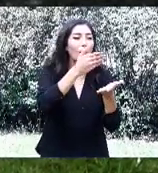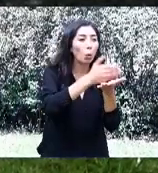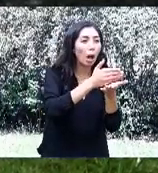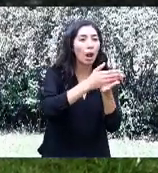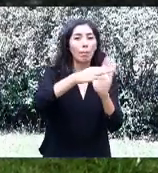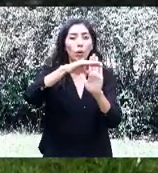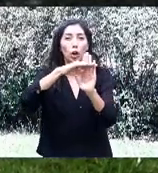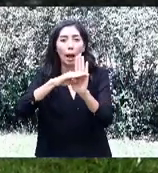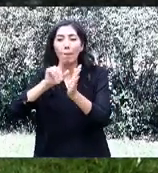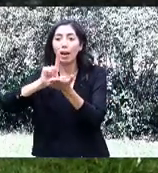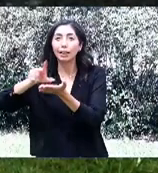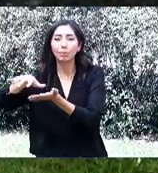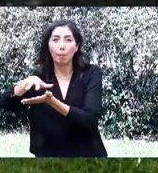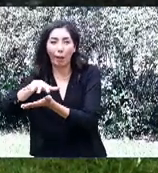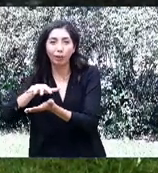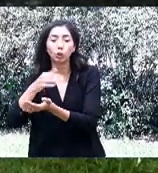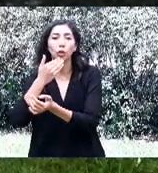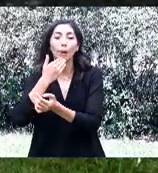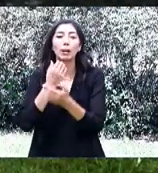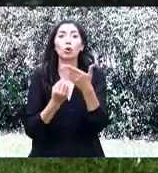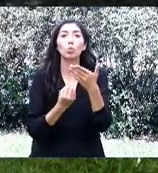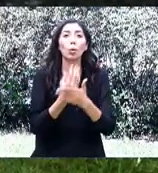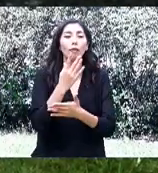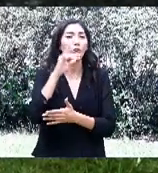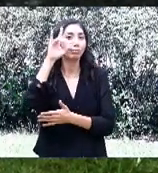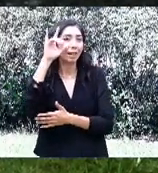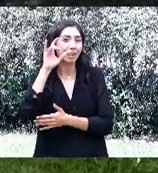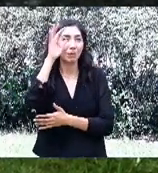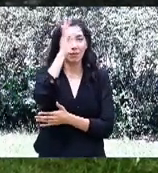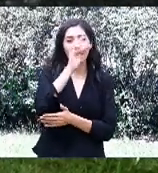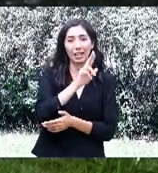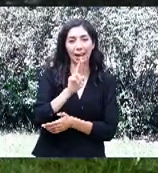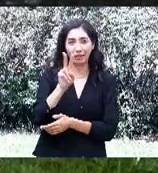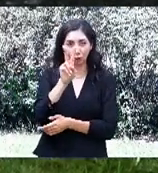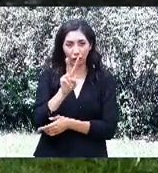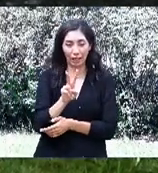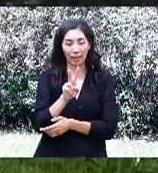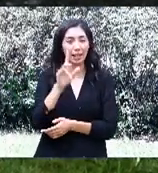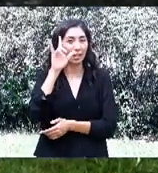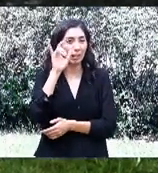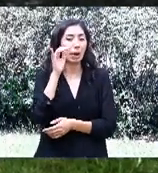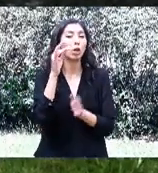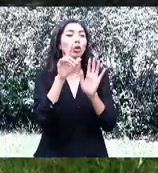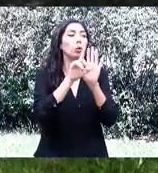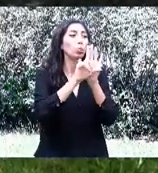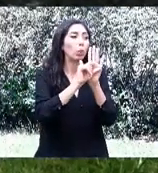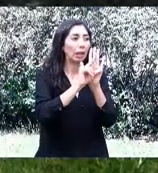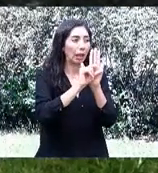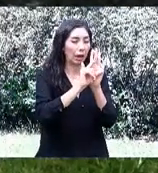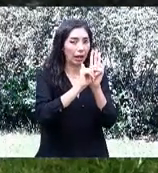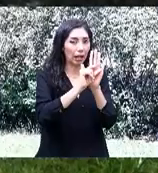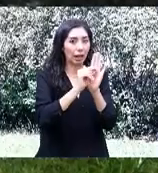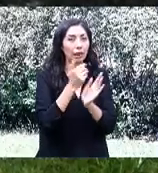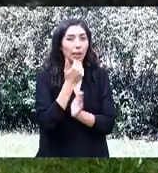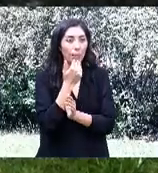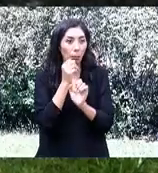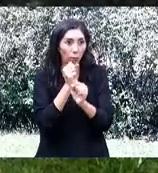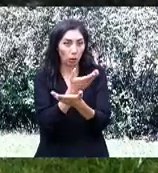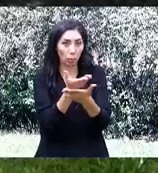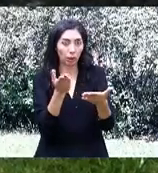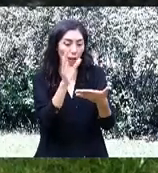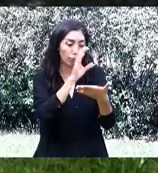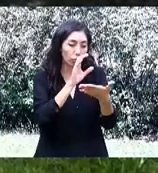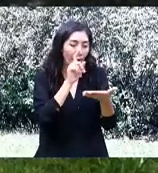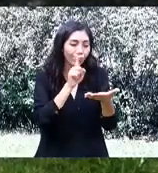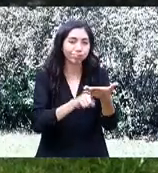programas así como a las nuevas redes sociales de este espacio en Instagram y Twitter las cuales ya pueden comenzar a seguir